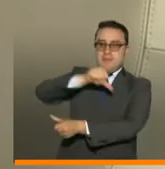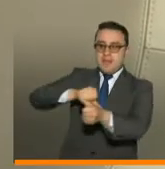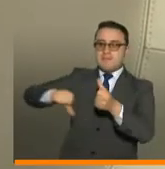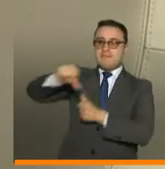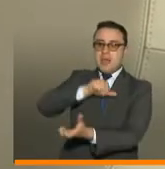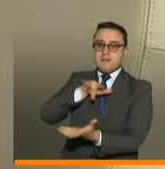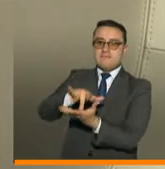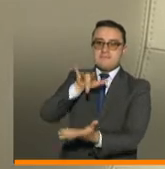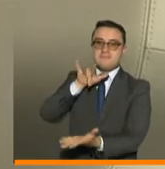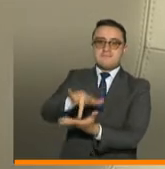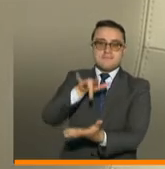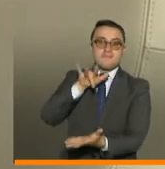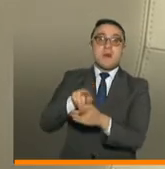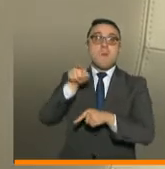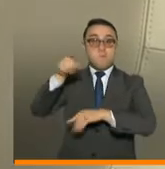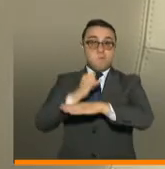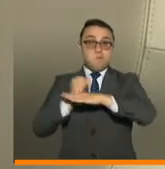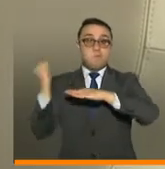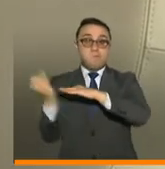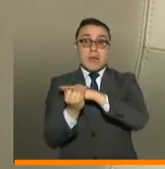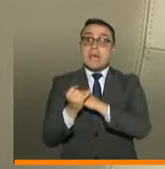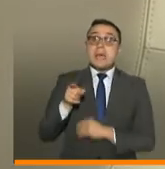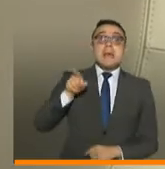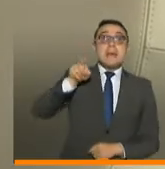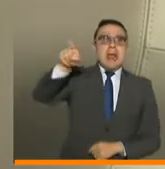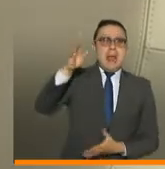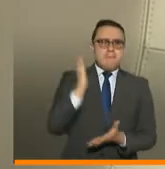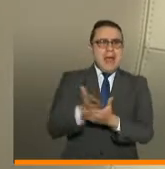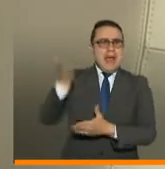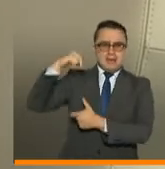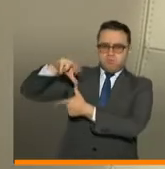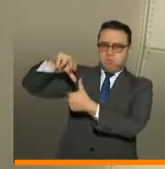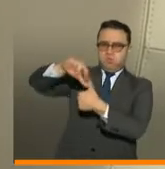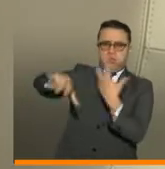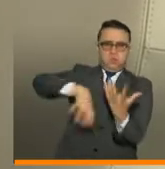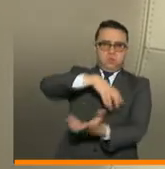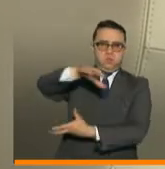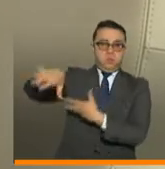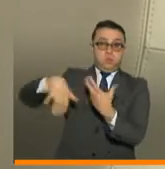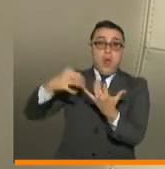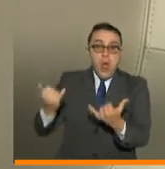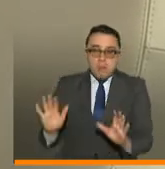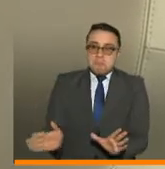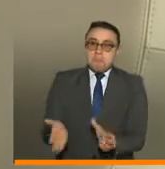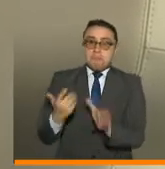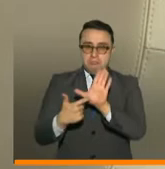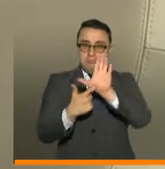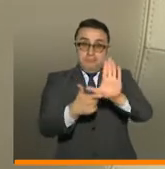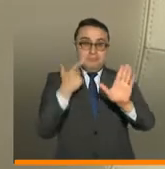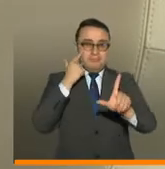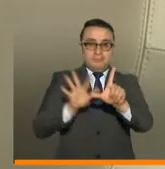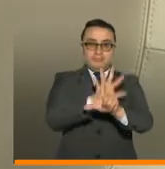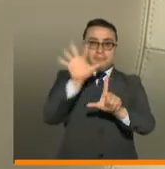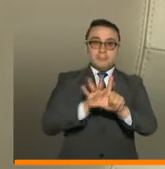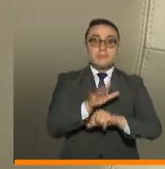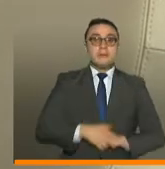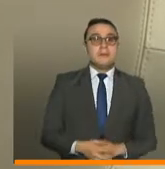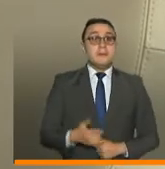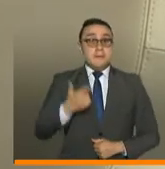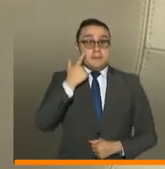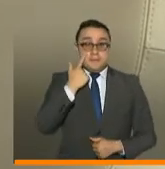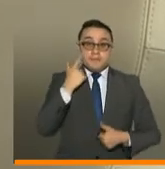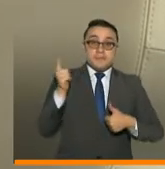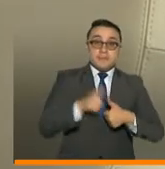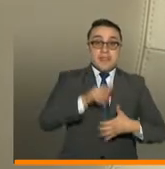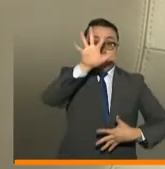invernal que venimos trabajando, y se los resumo y luego quisiera compartir con los colombianos un video. La primera línea de trabajo era activar